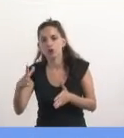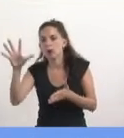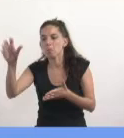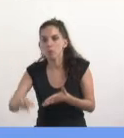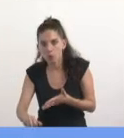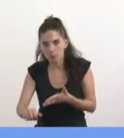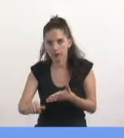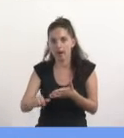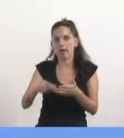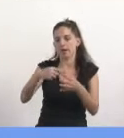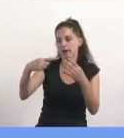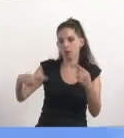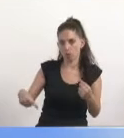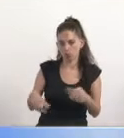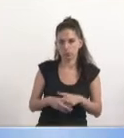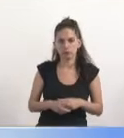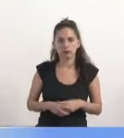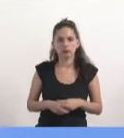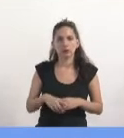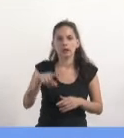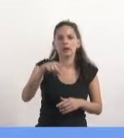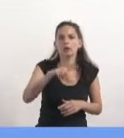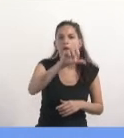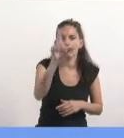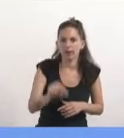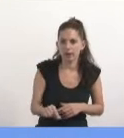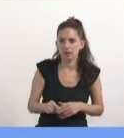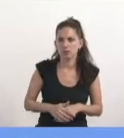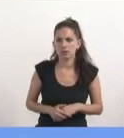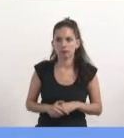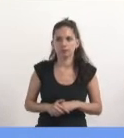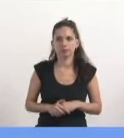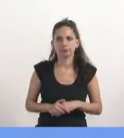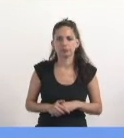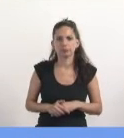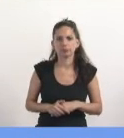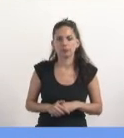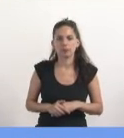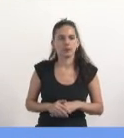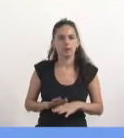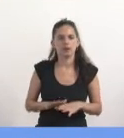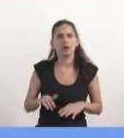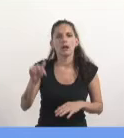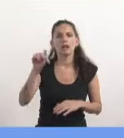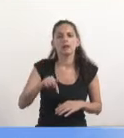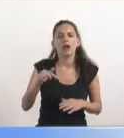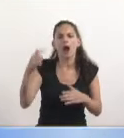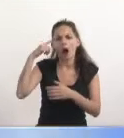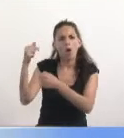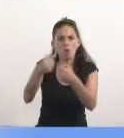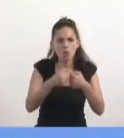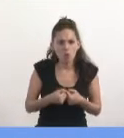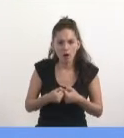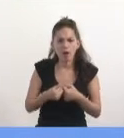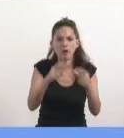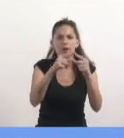los recursos naturales. Lo definió, eso es federalismo. Se consolidó y se acordó incluso la modificación del